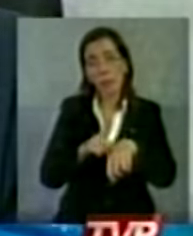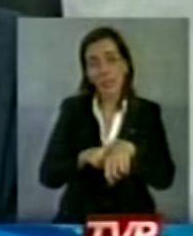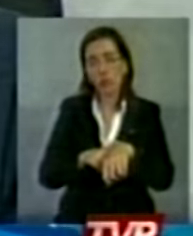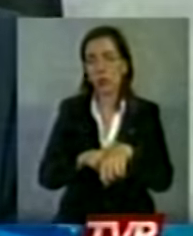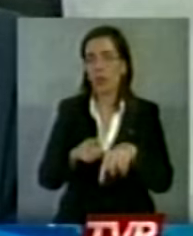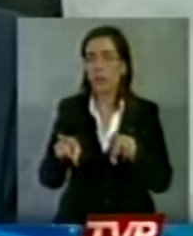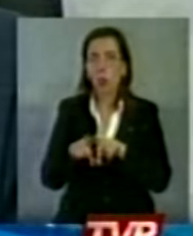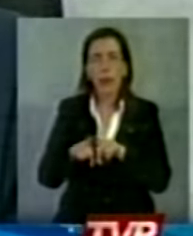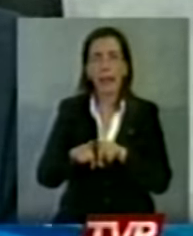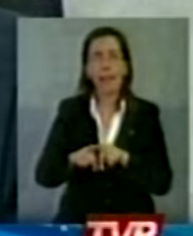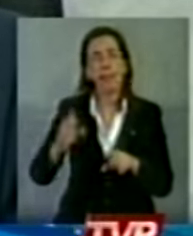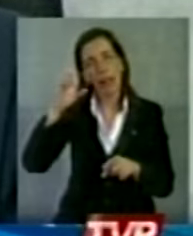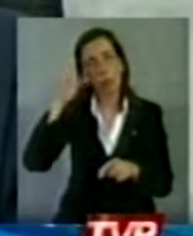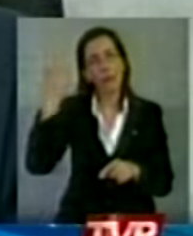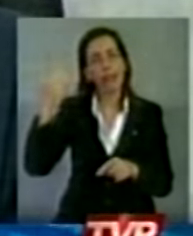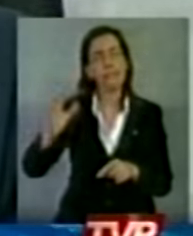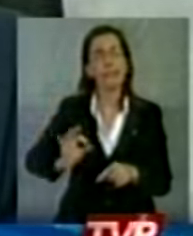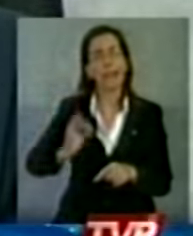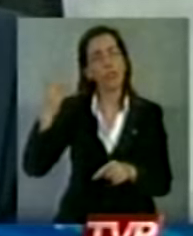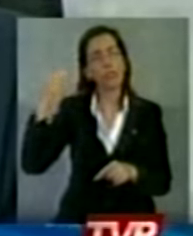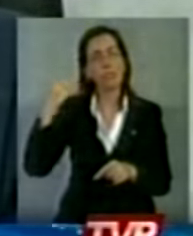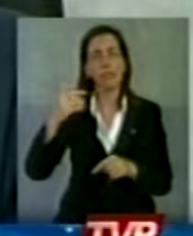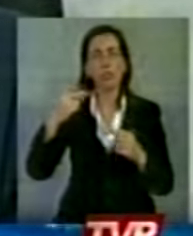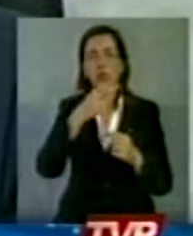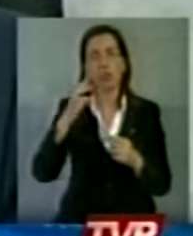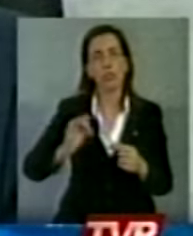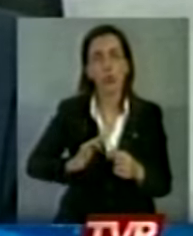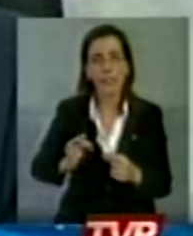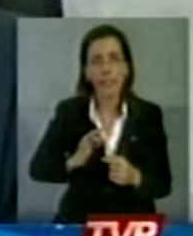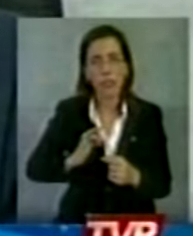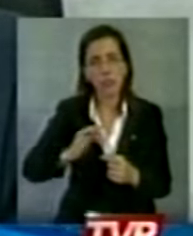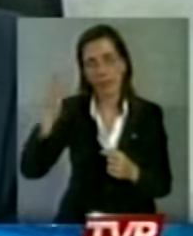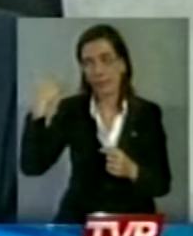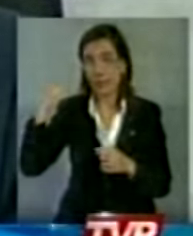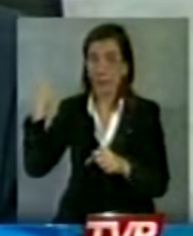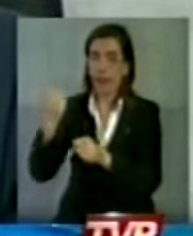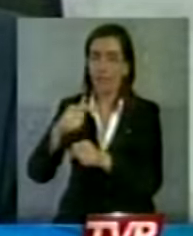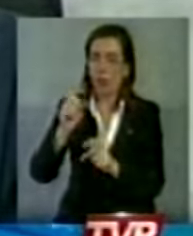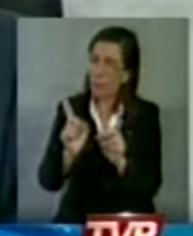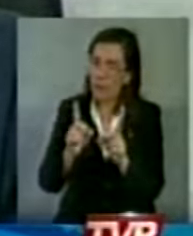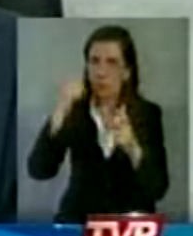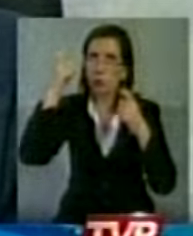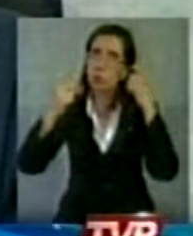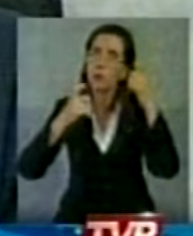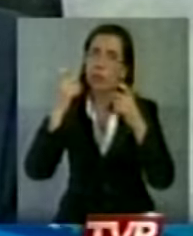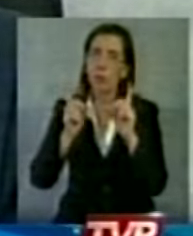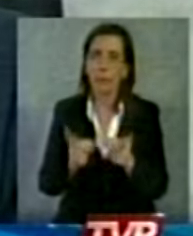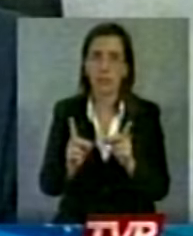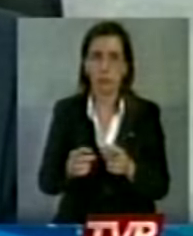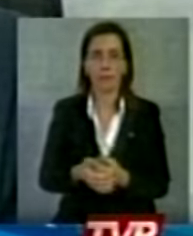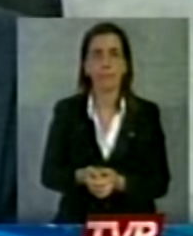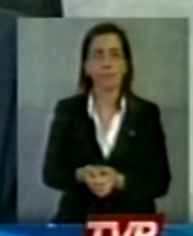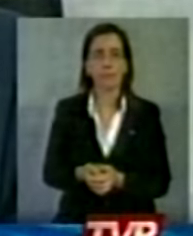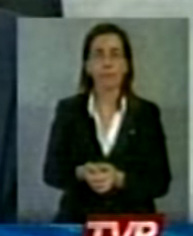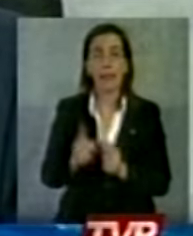con fervor nuestros padres de la independencia y del centenario. Aquí, en